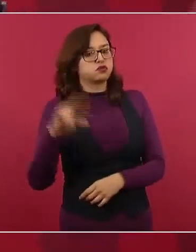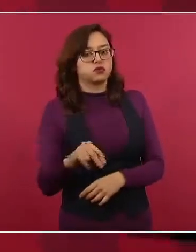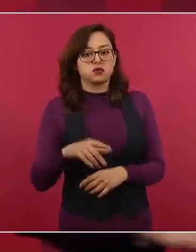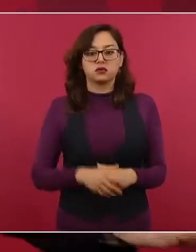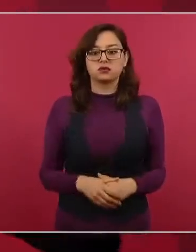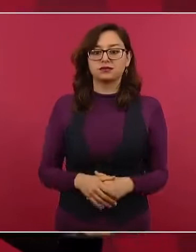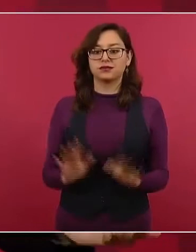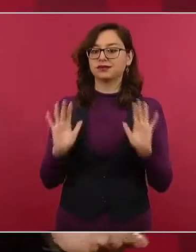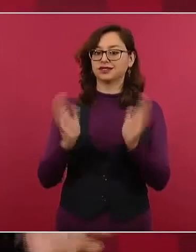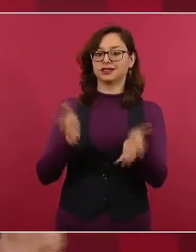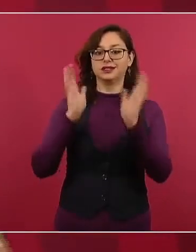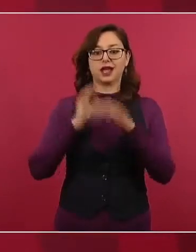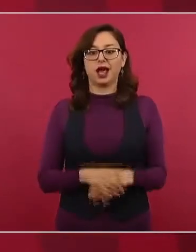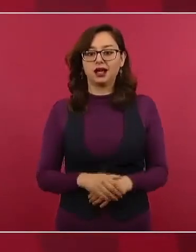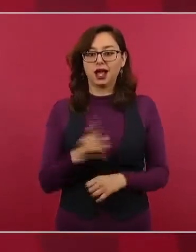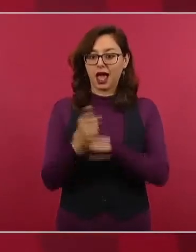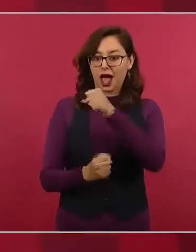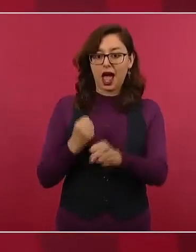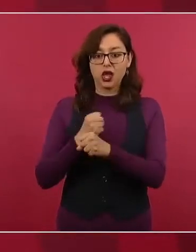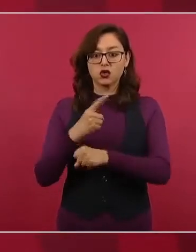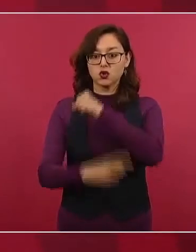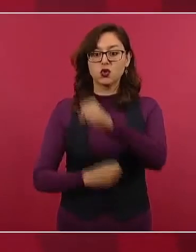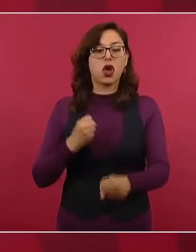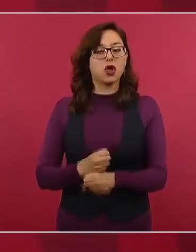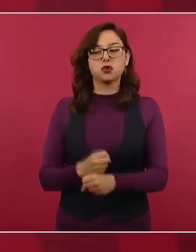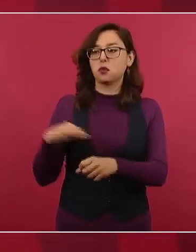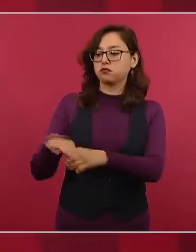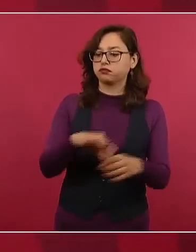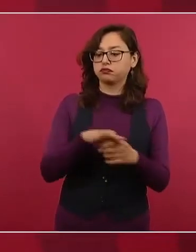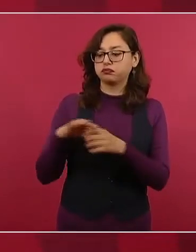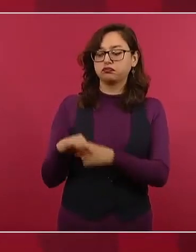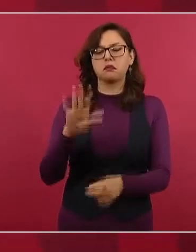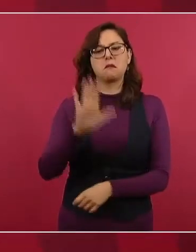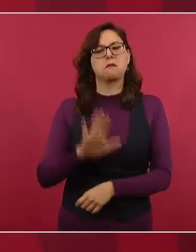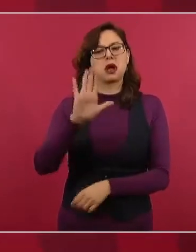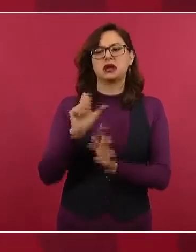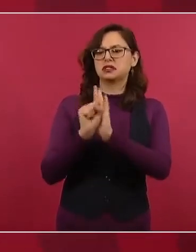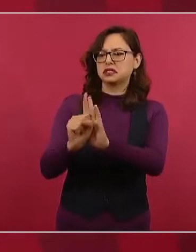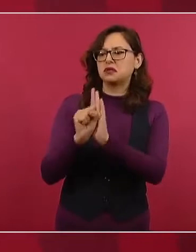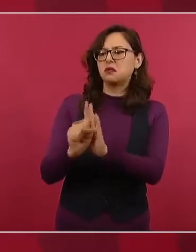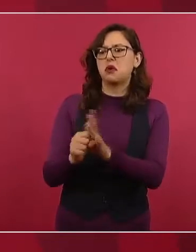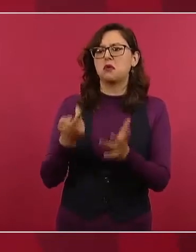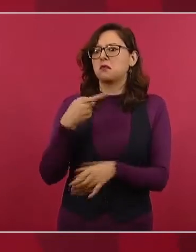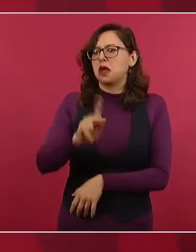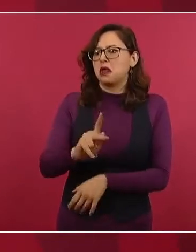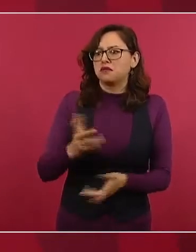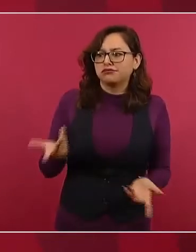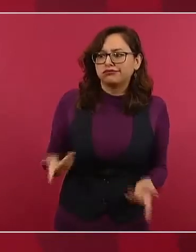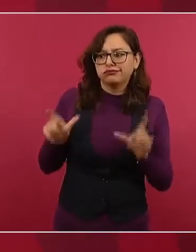porque es un pueblo que está sufriendo por una medida que todos debemos